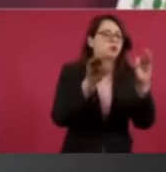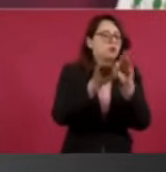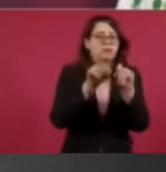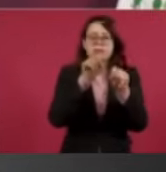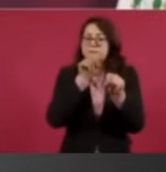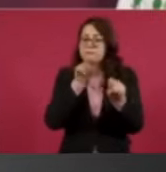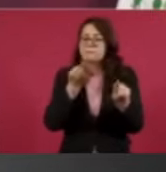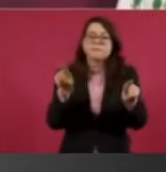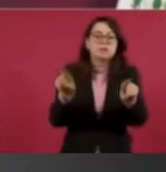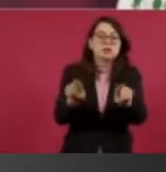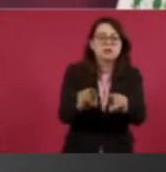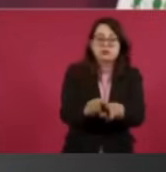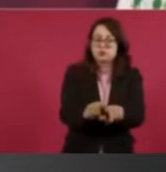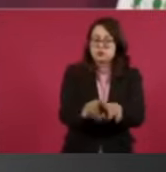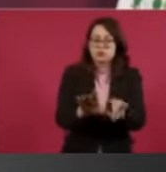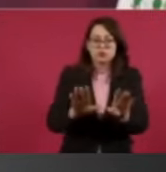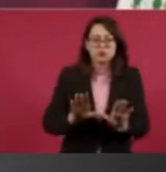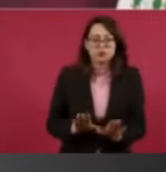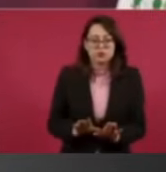de Tulum,